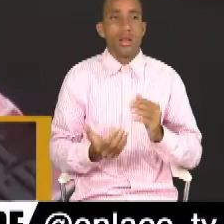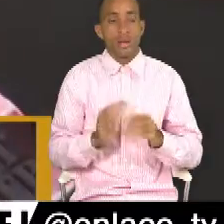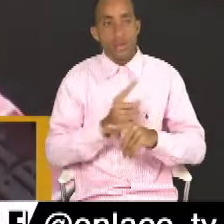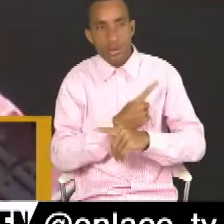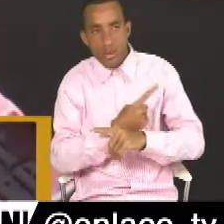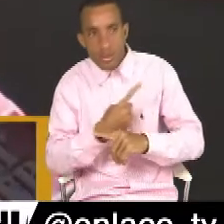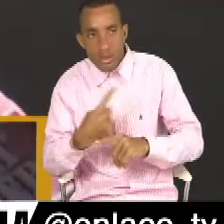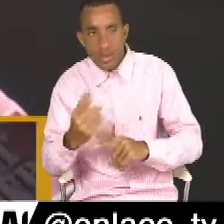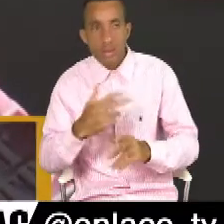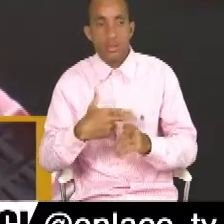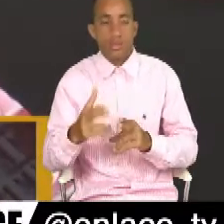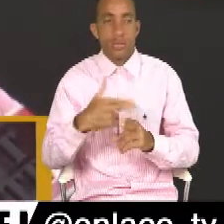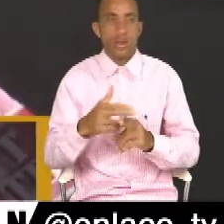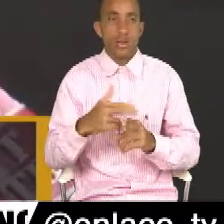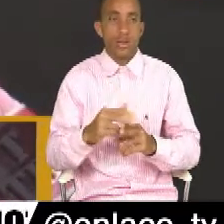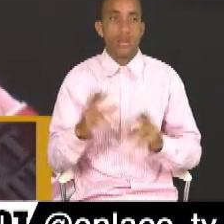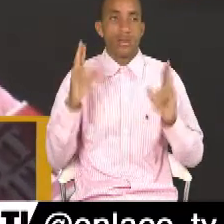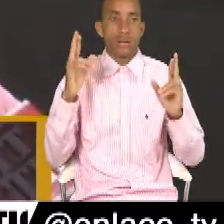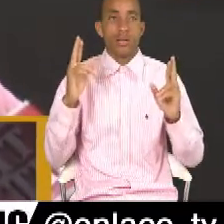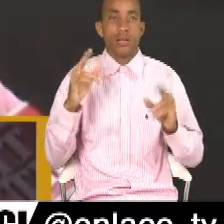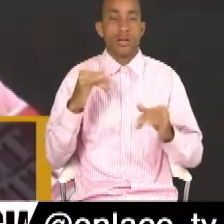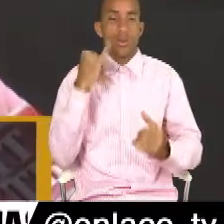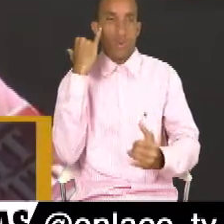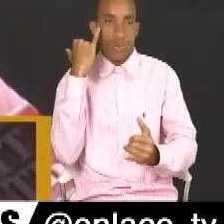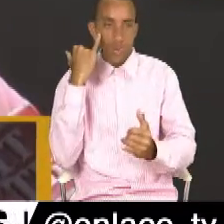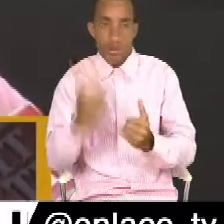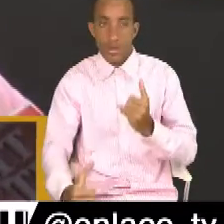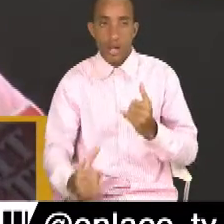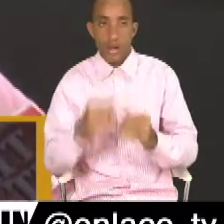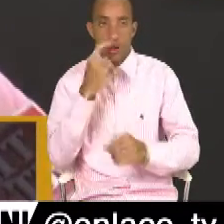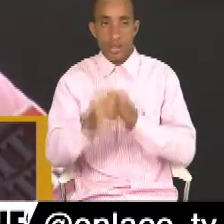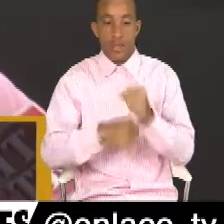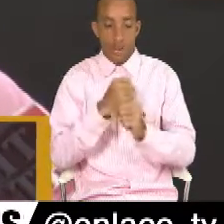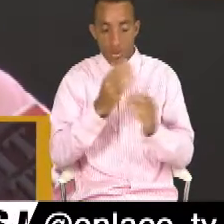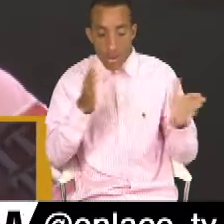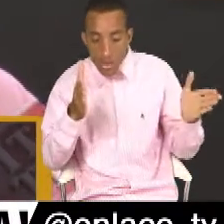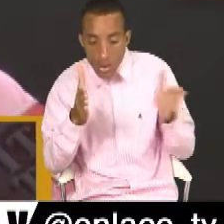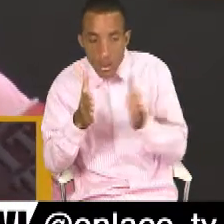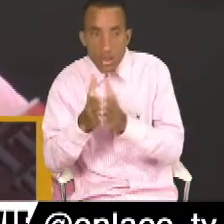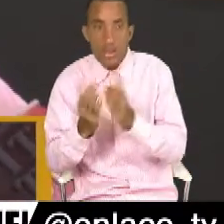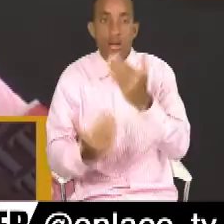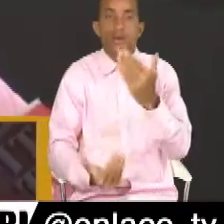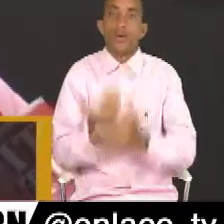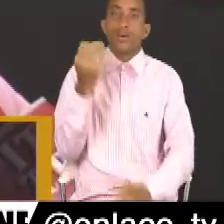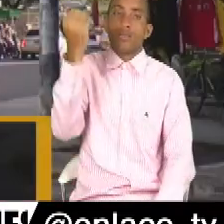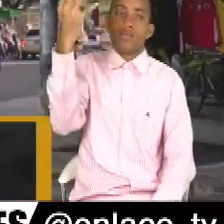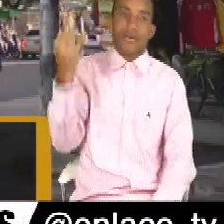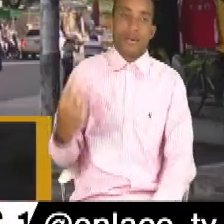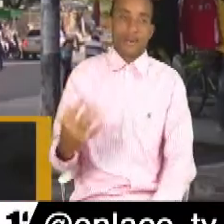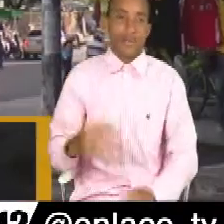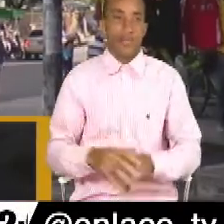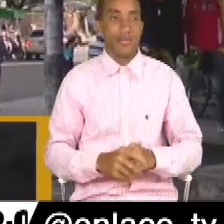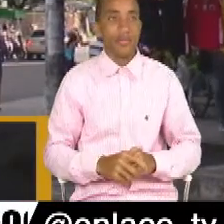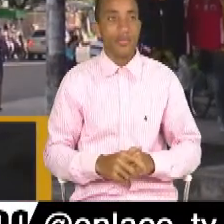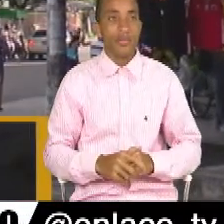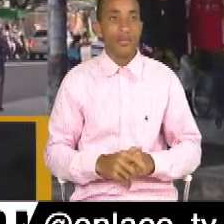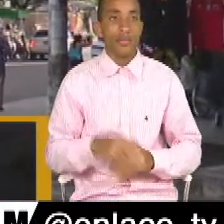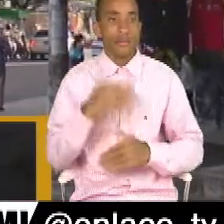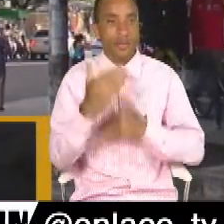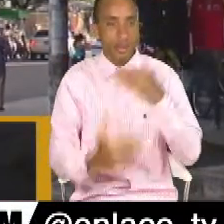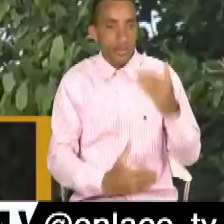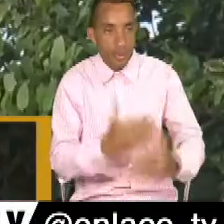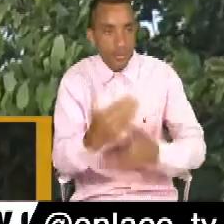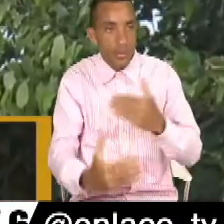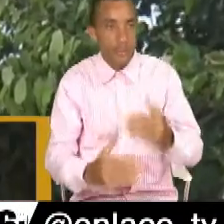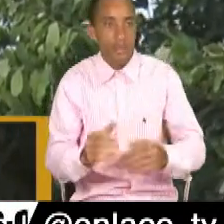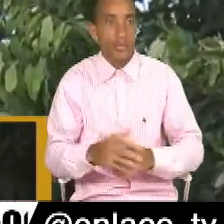próximas a comenzar y esperamos a final de año tener totalmente modernizado el sistema de desamortización en la ciudad. El proceso para implementar la